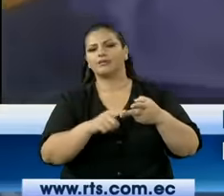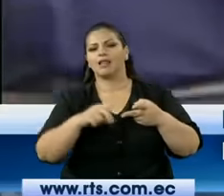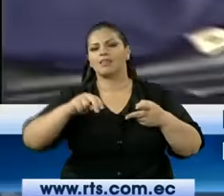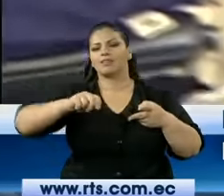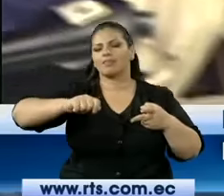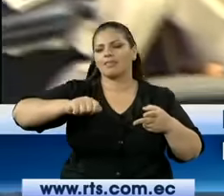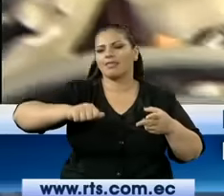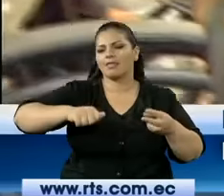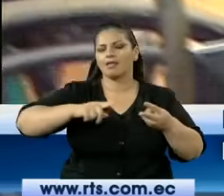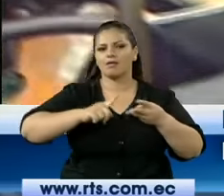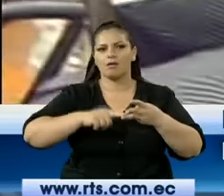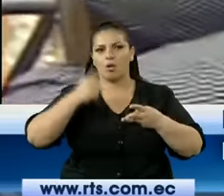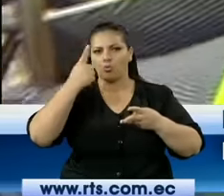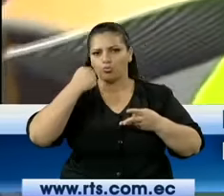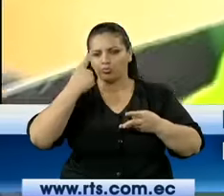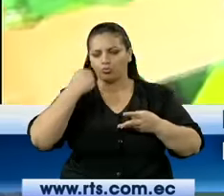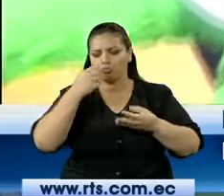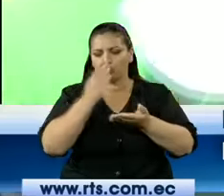de maíz tierno.